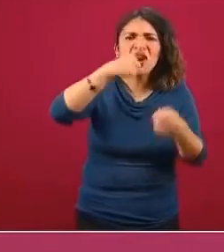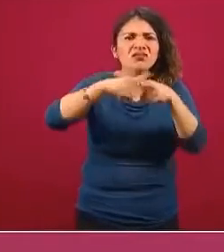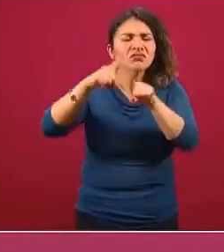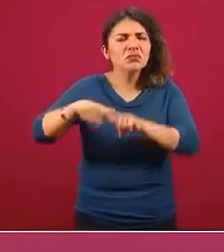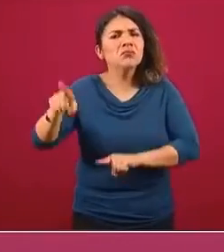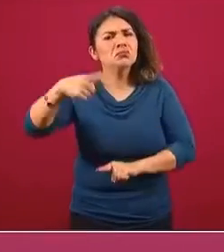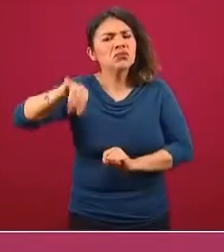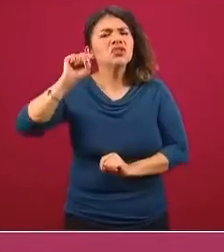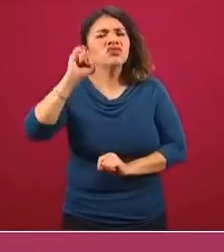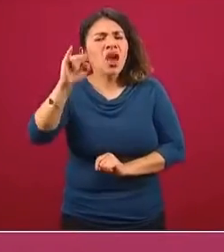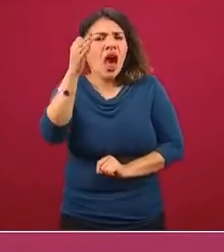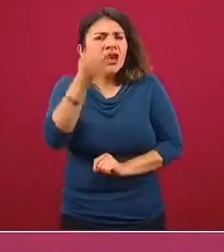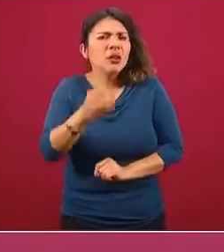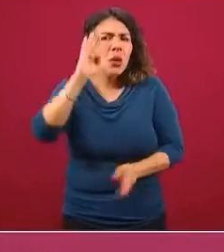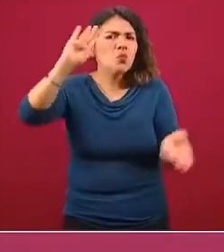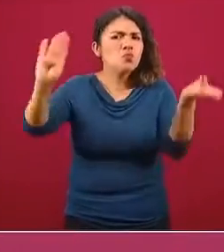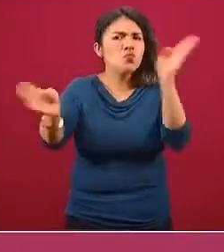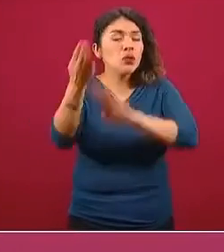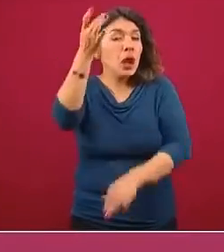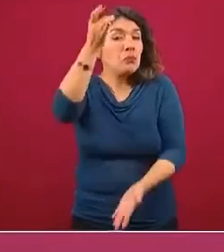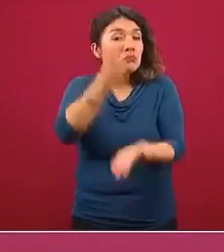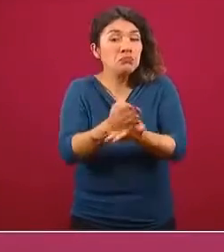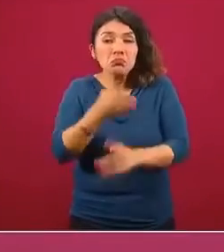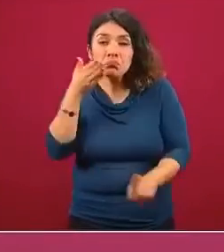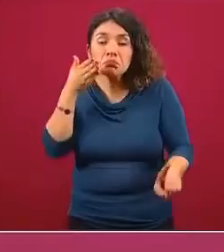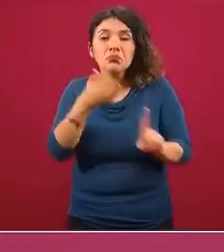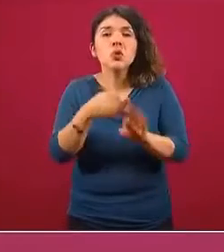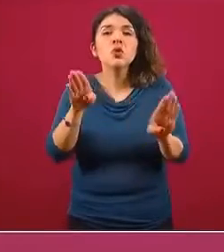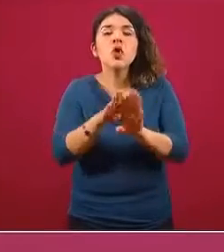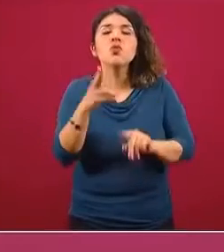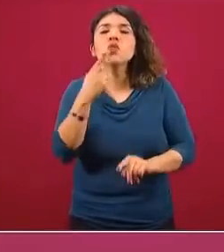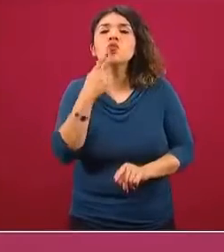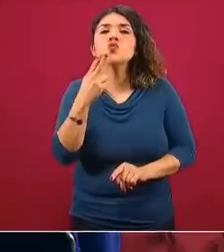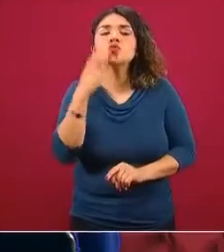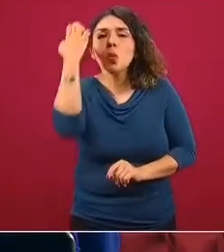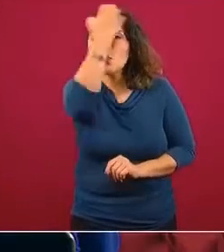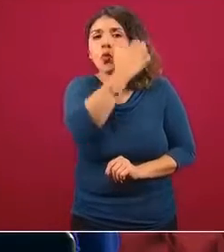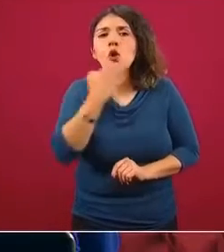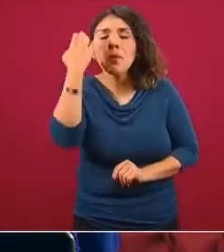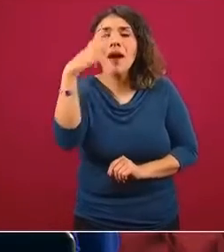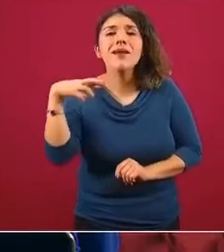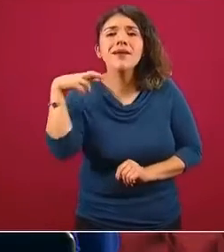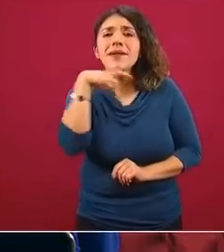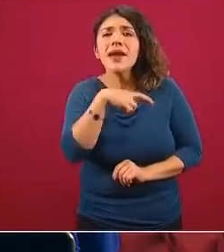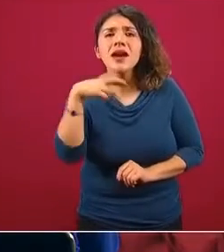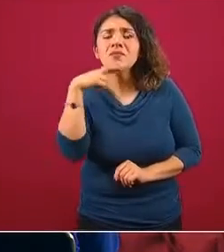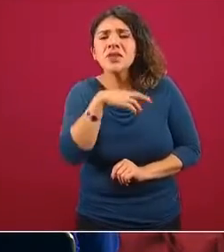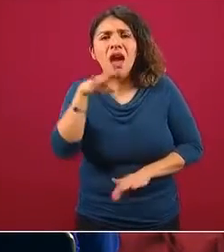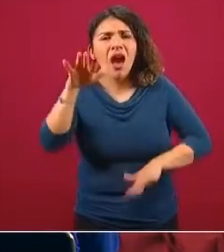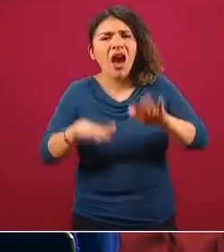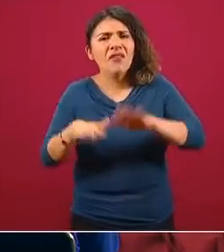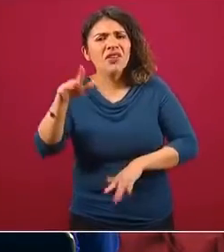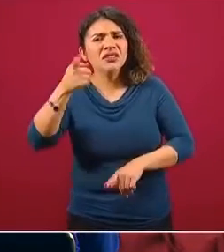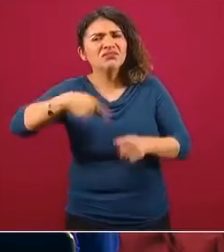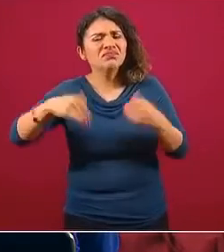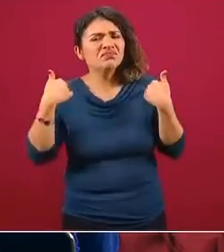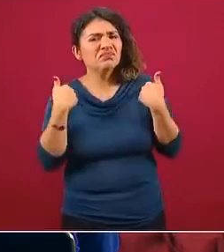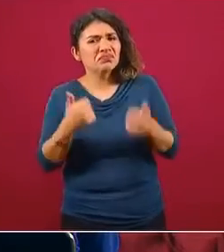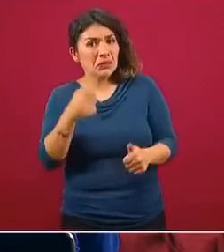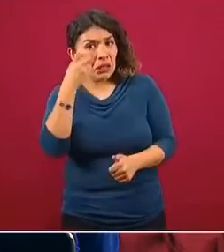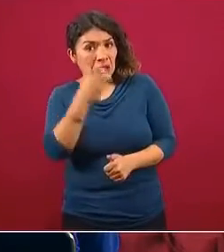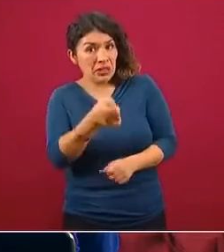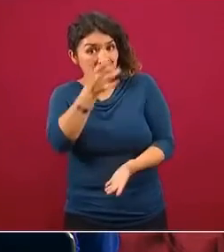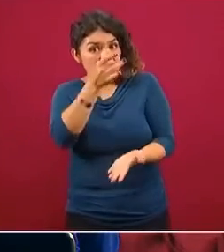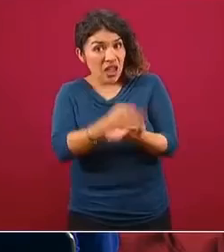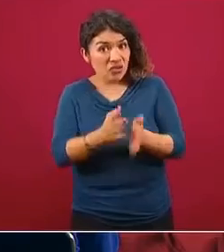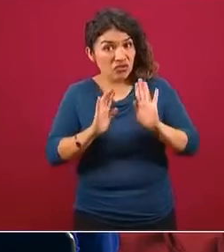son aceptadas mundialmente. Específicamente, el uso de pruebas rápidas que están siendo interpretadas como